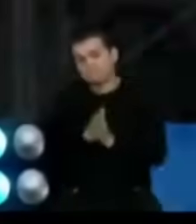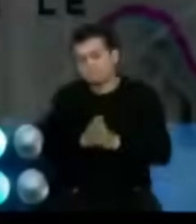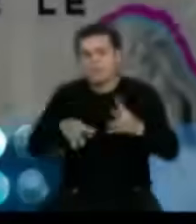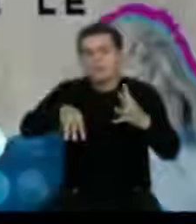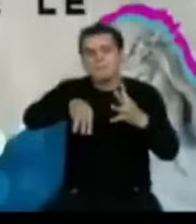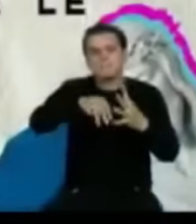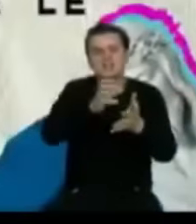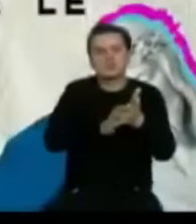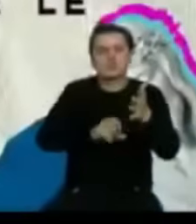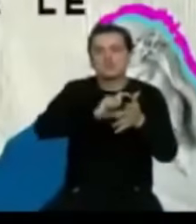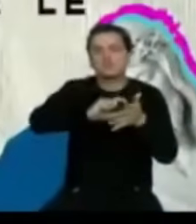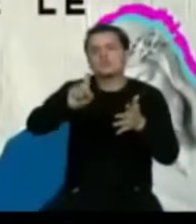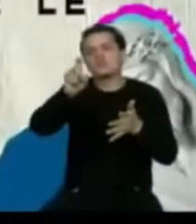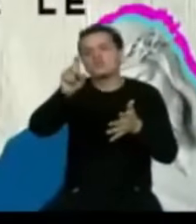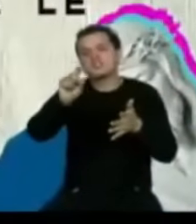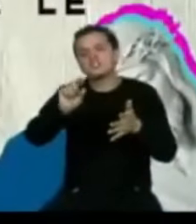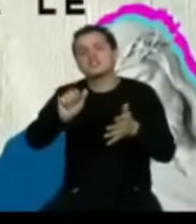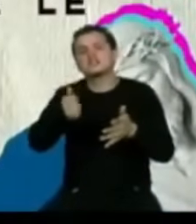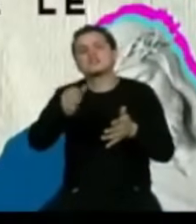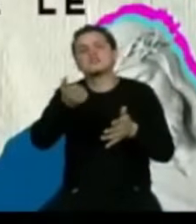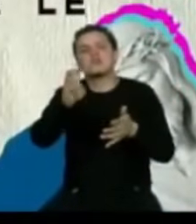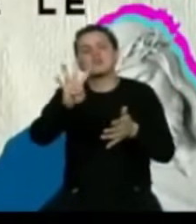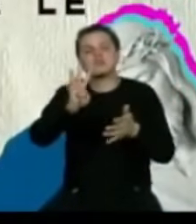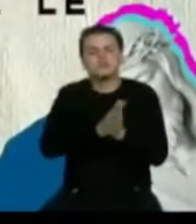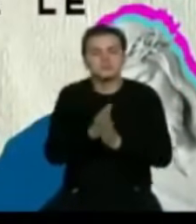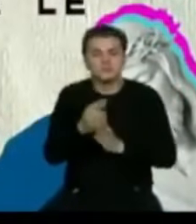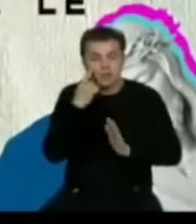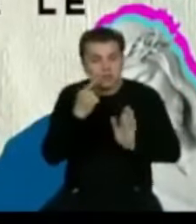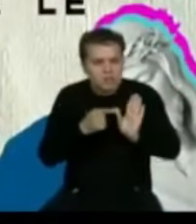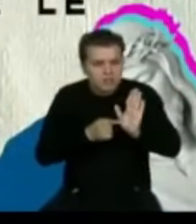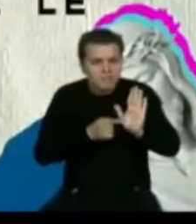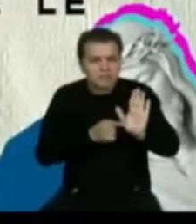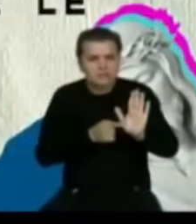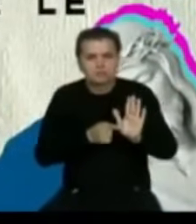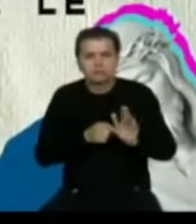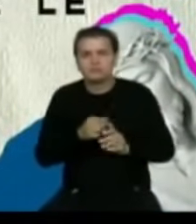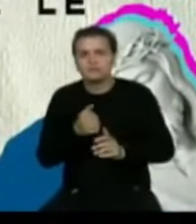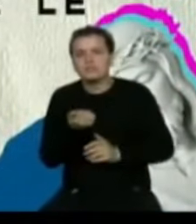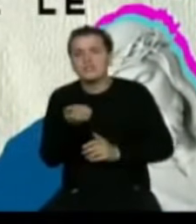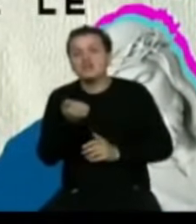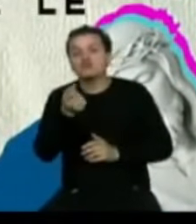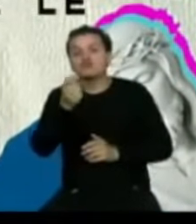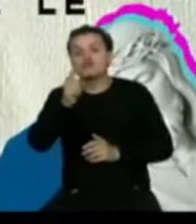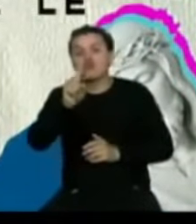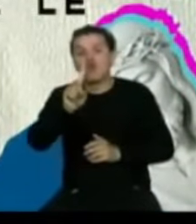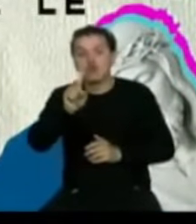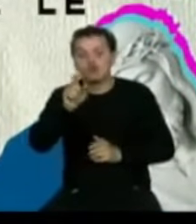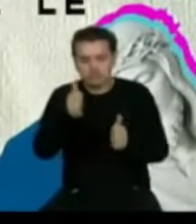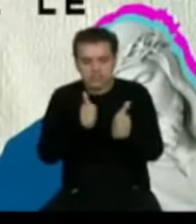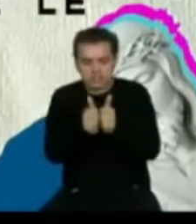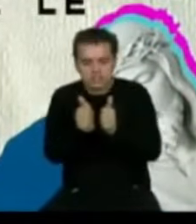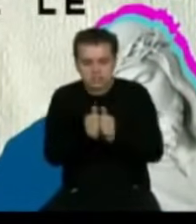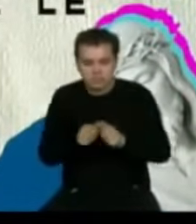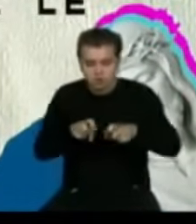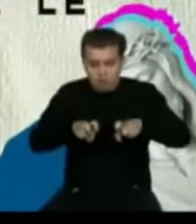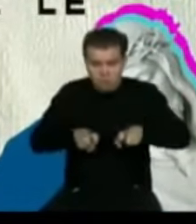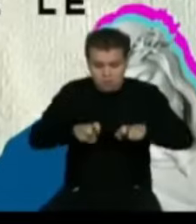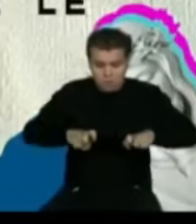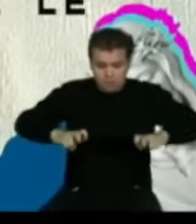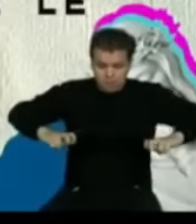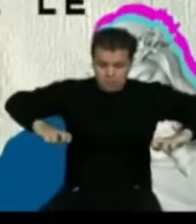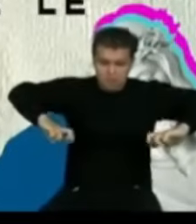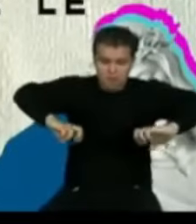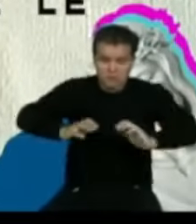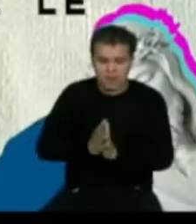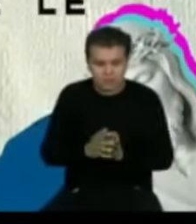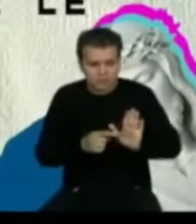Marcos 16, 14 dice: finalmente se apareció a los 11 mismos, estando ellos sentados a la mesa,